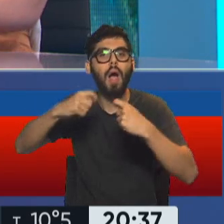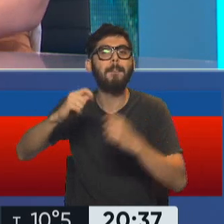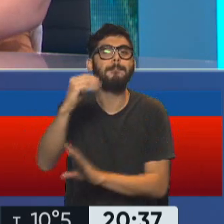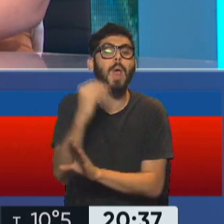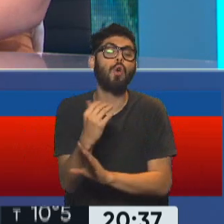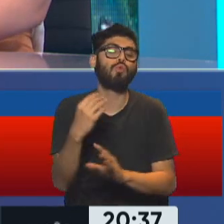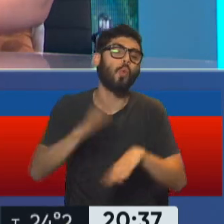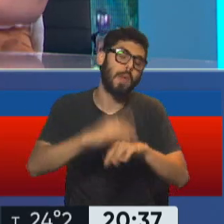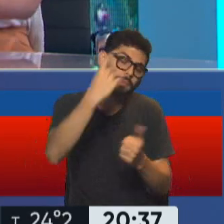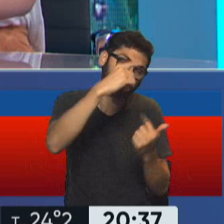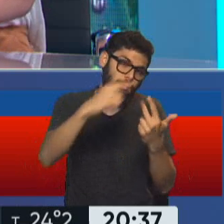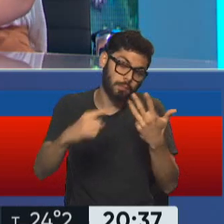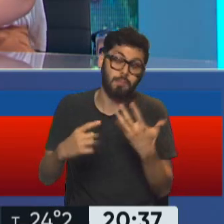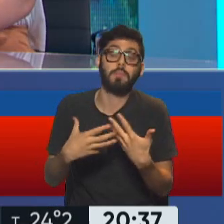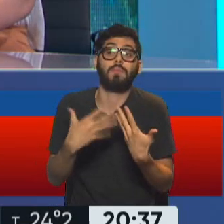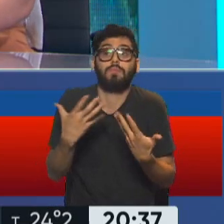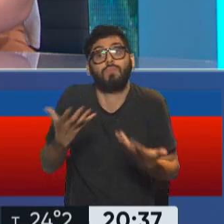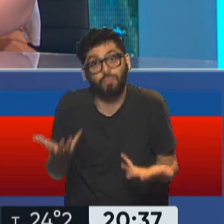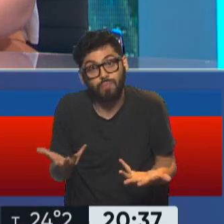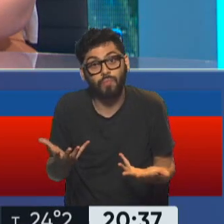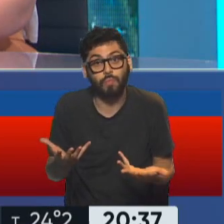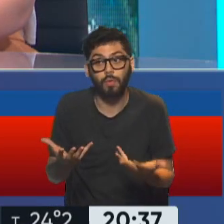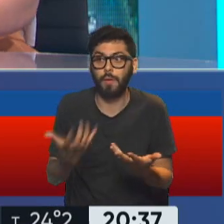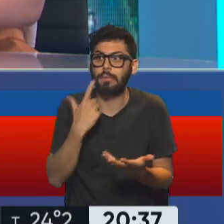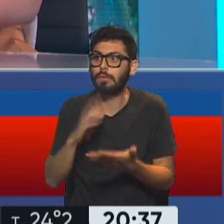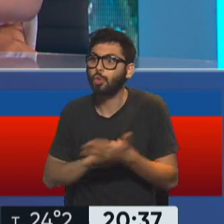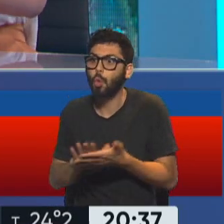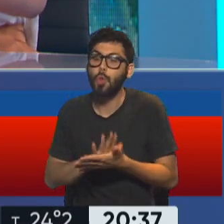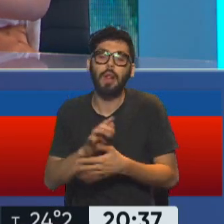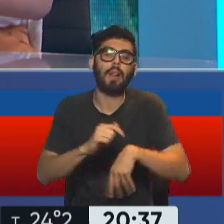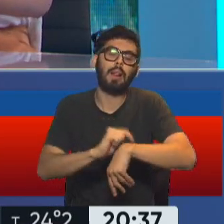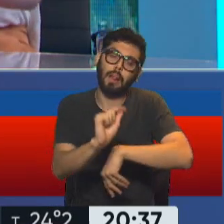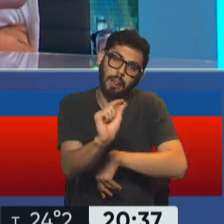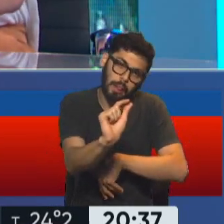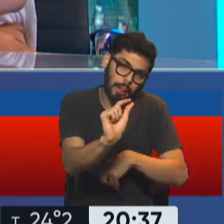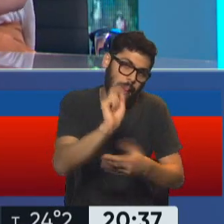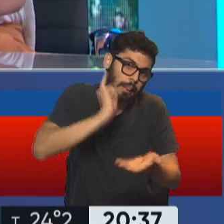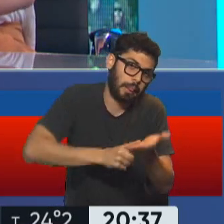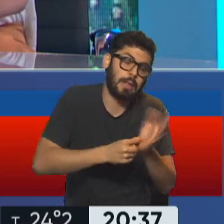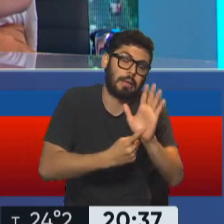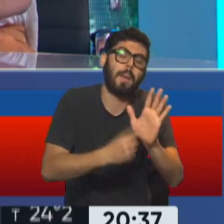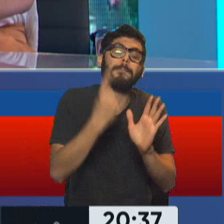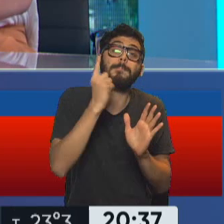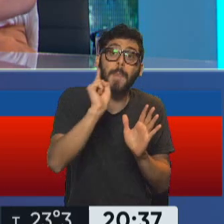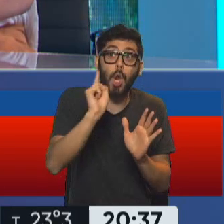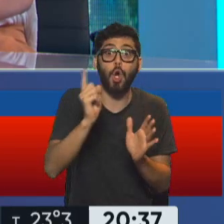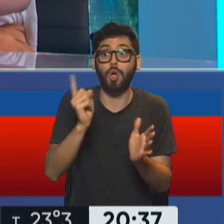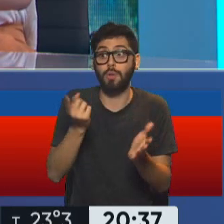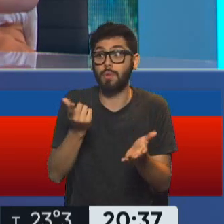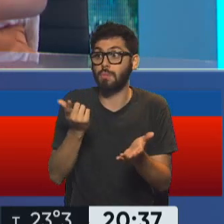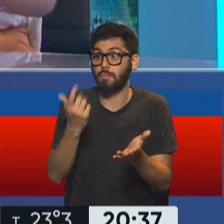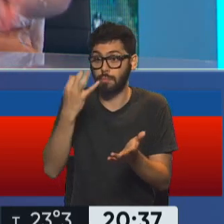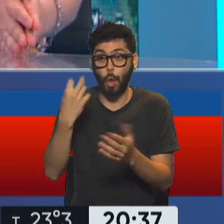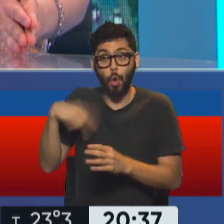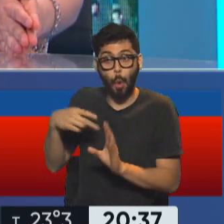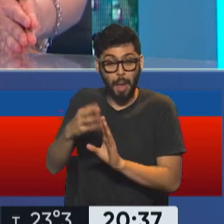bueno, importante esta medida que busca tener una solución en el corto plazo, pero lo cierto es que preocupan los aumentos que se vieron en noviembre porque